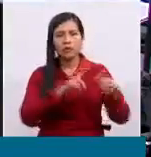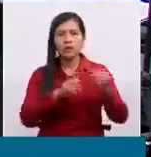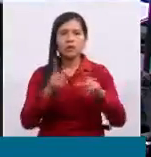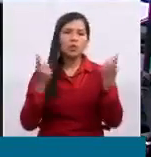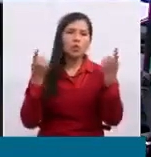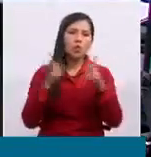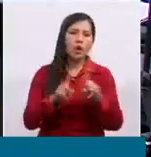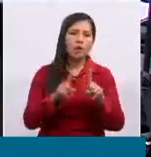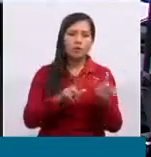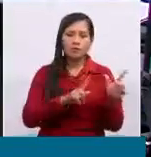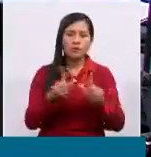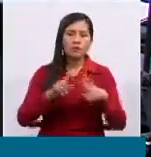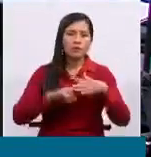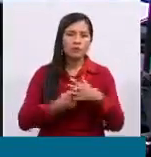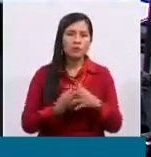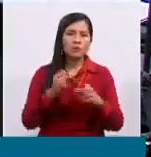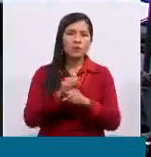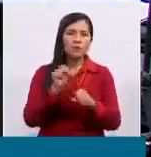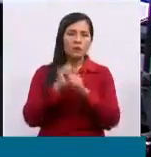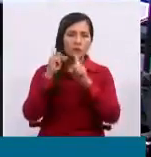terminada y para su entrega?